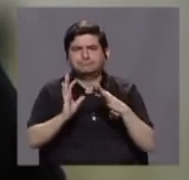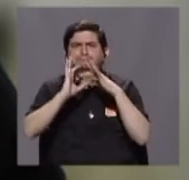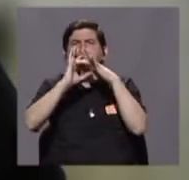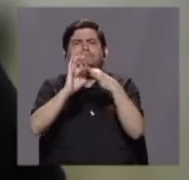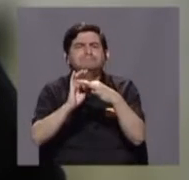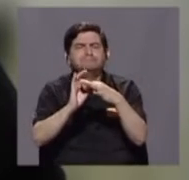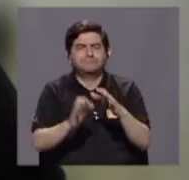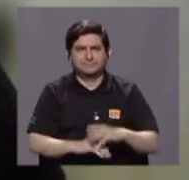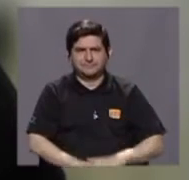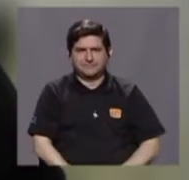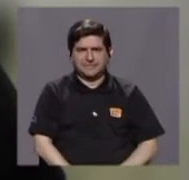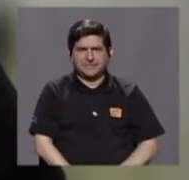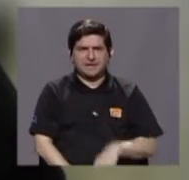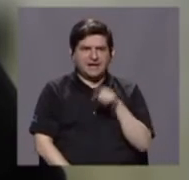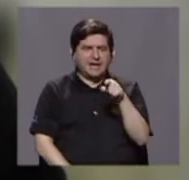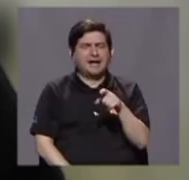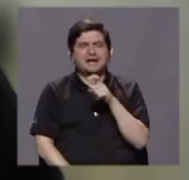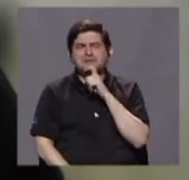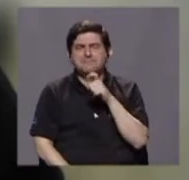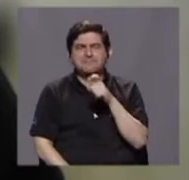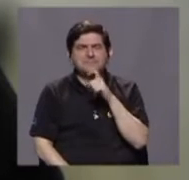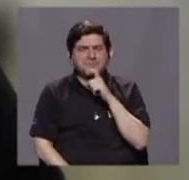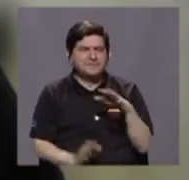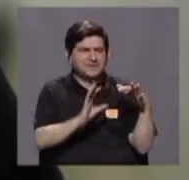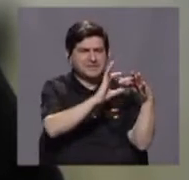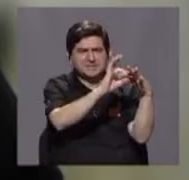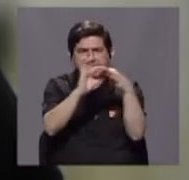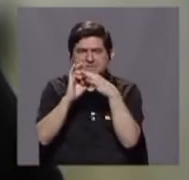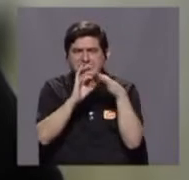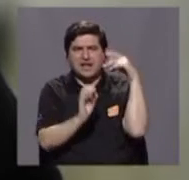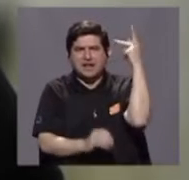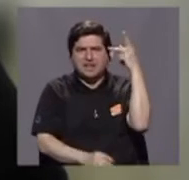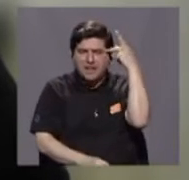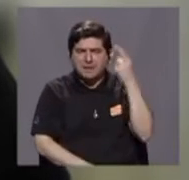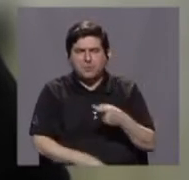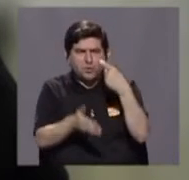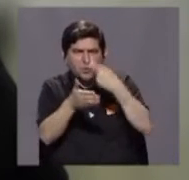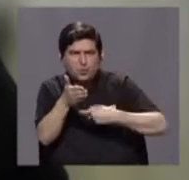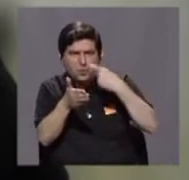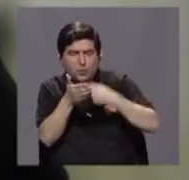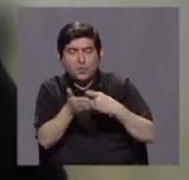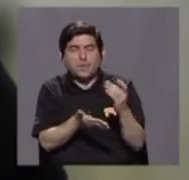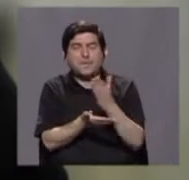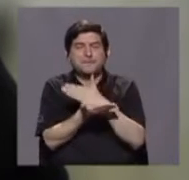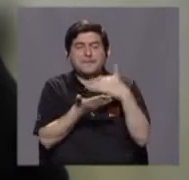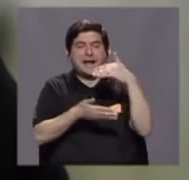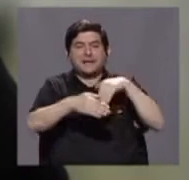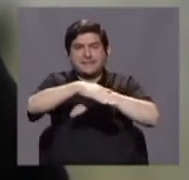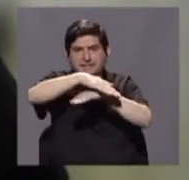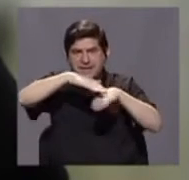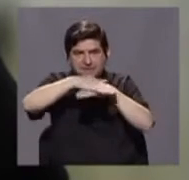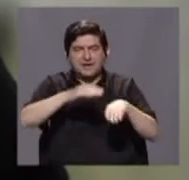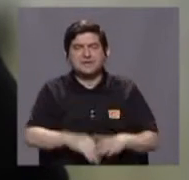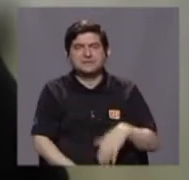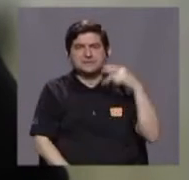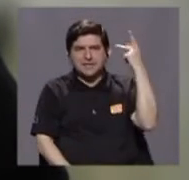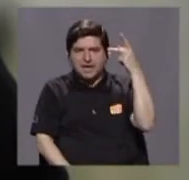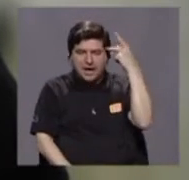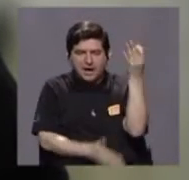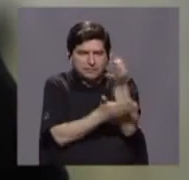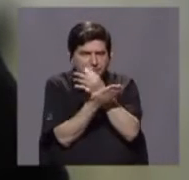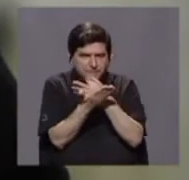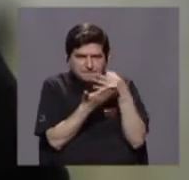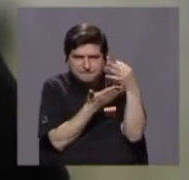con la difícil unificación de la política fiscal, que es la base para que la política